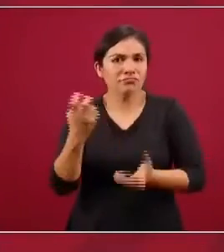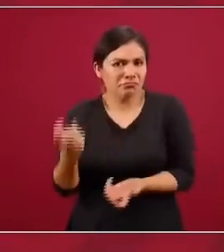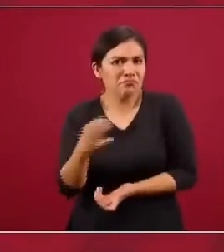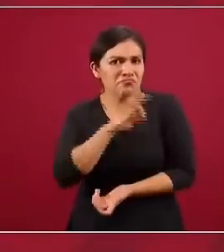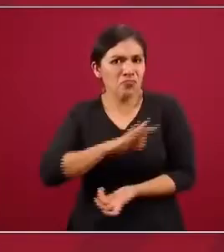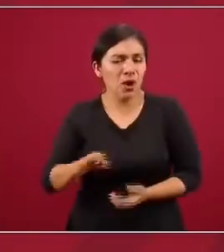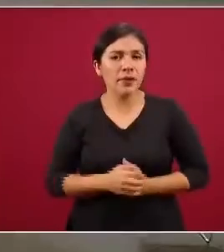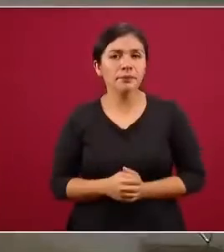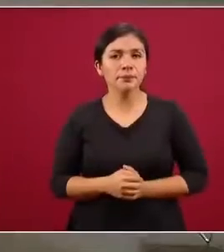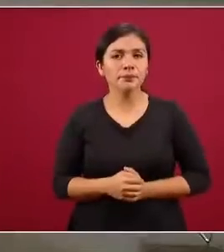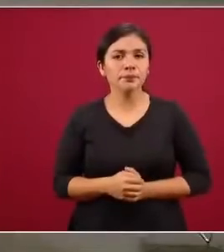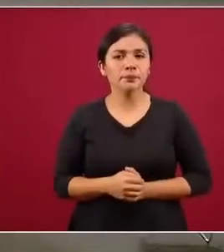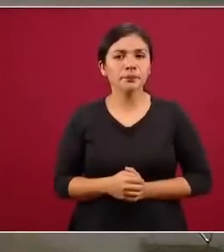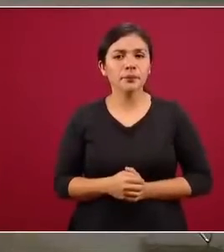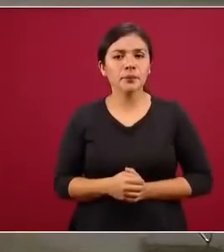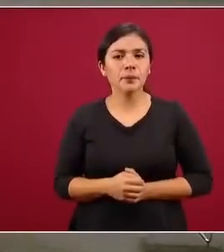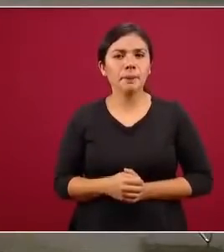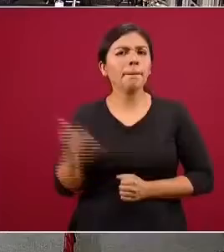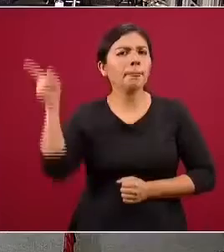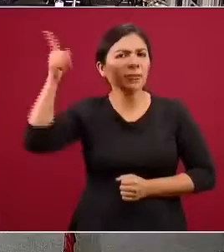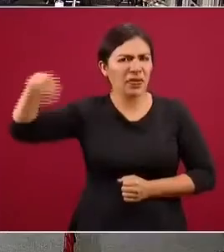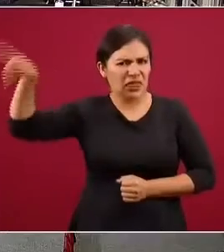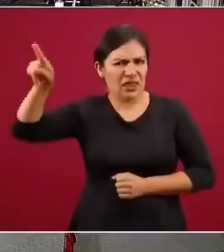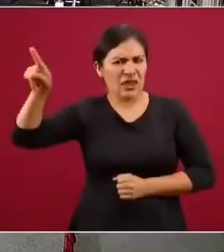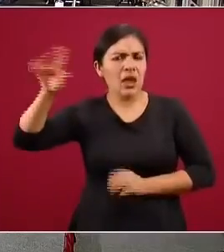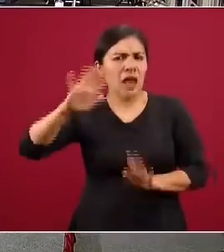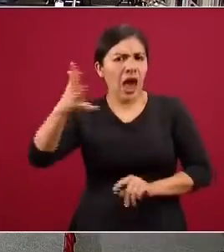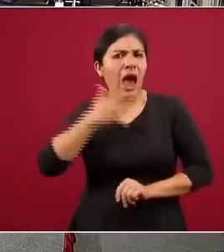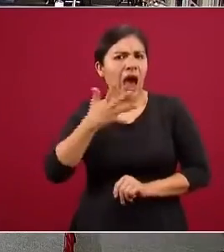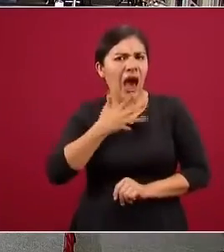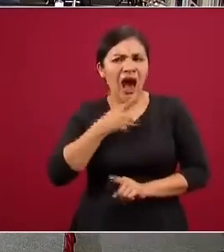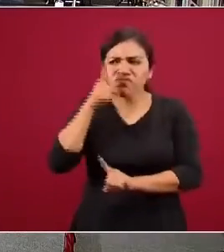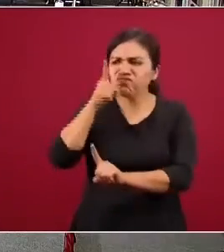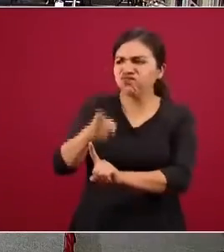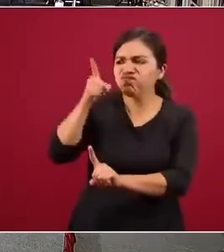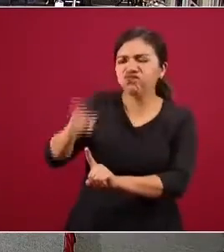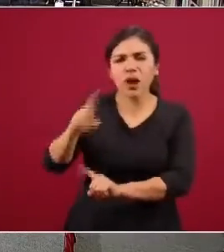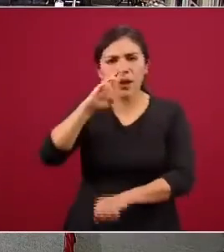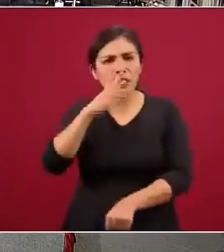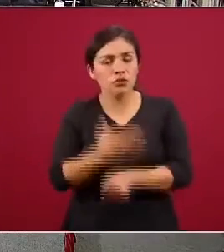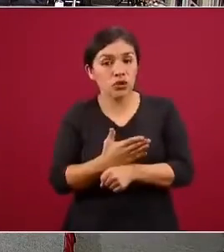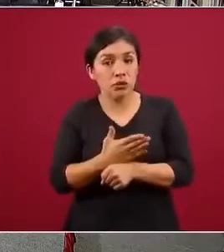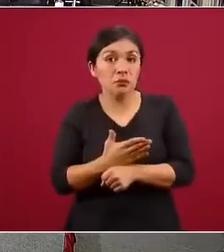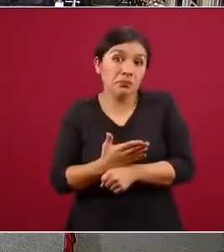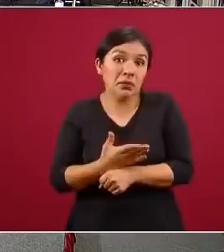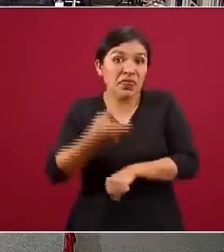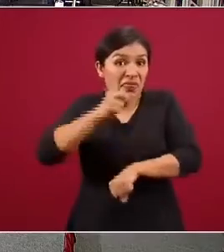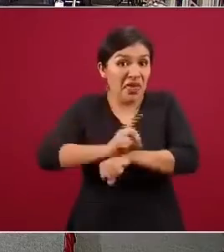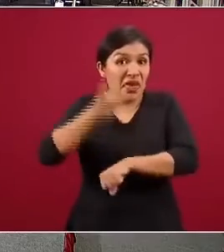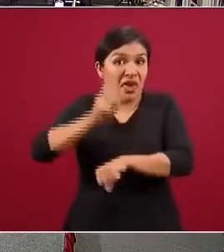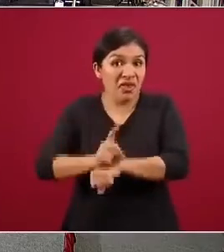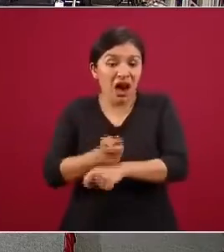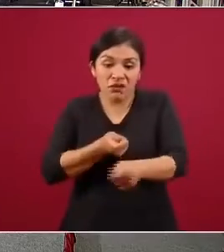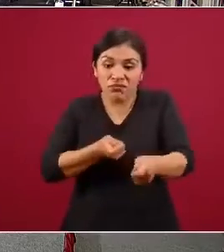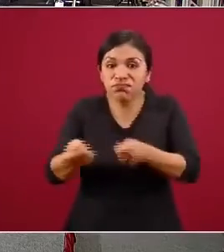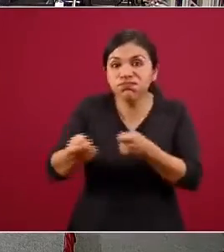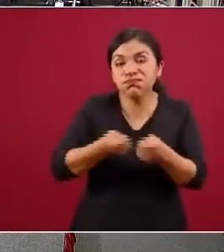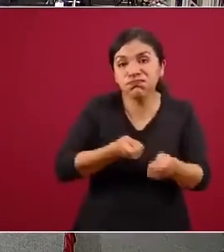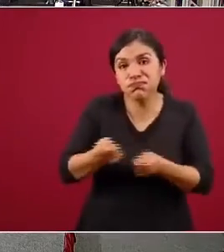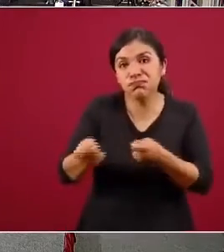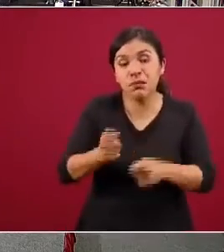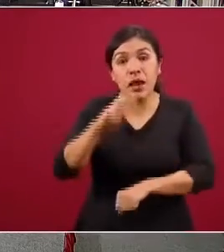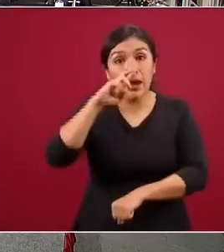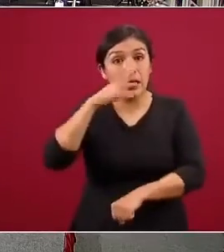competitivo. Ellos ya tienen responsables, doctor, y bueno, todos los días los manejan y de hecho